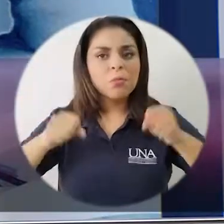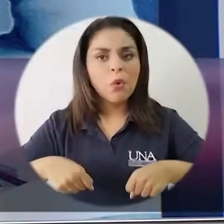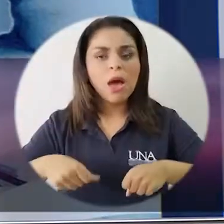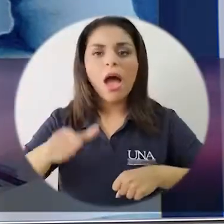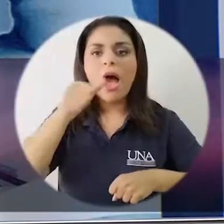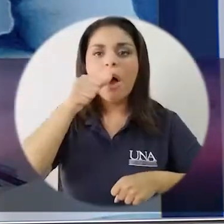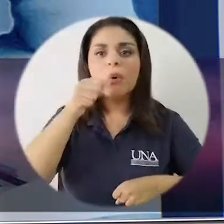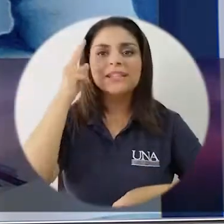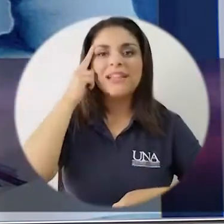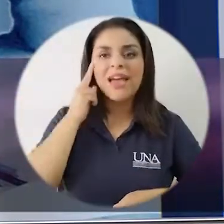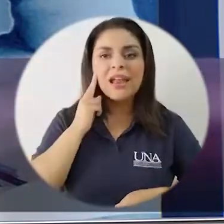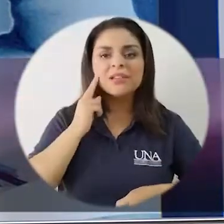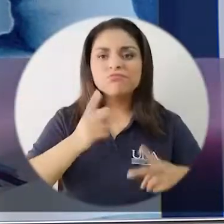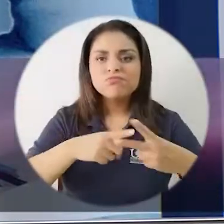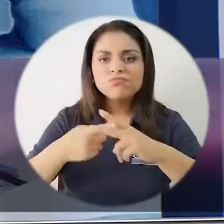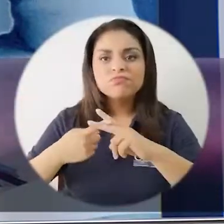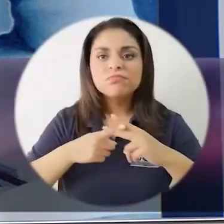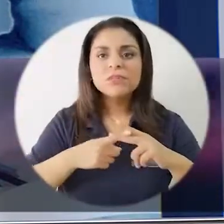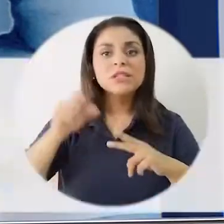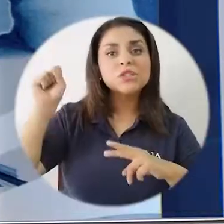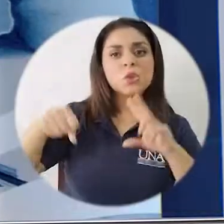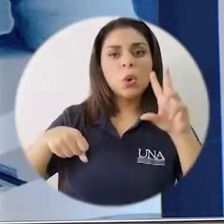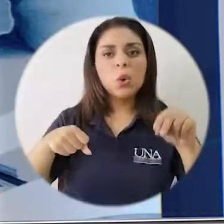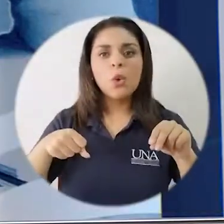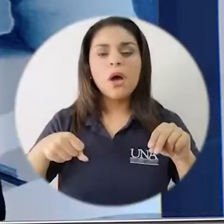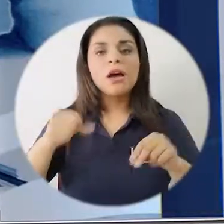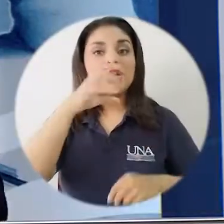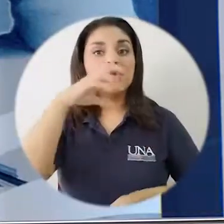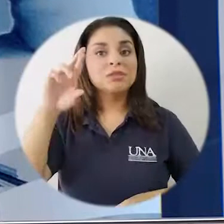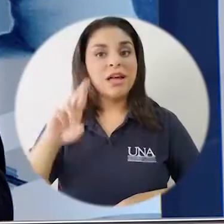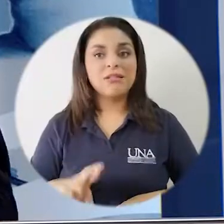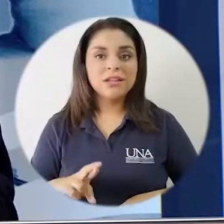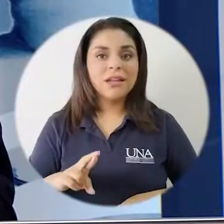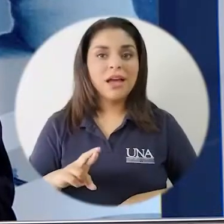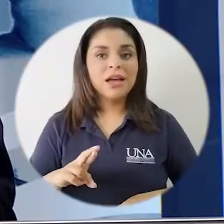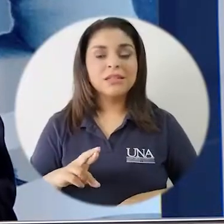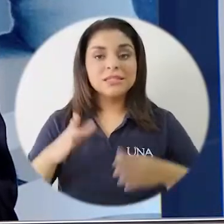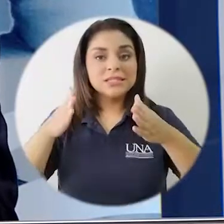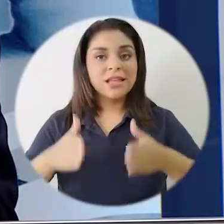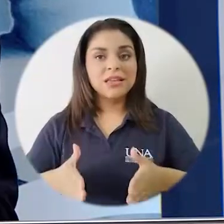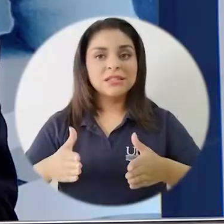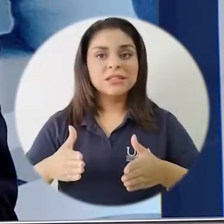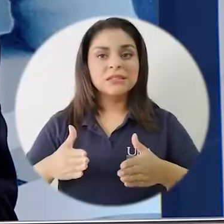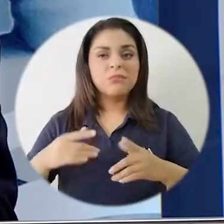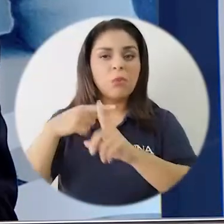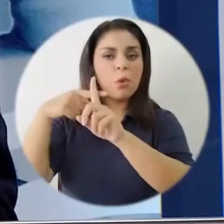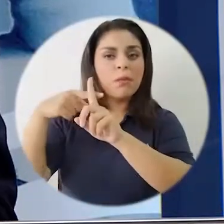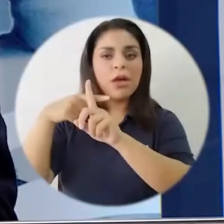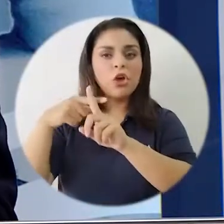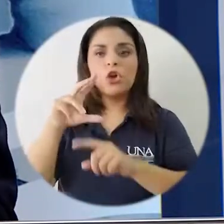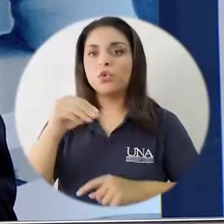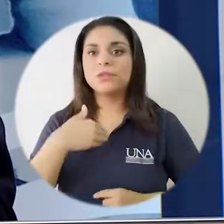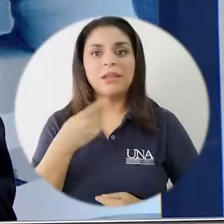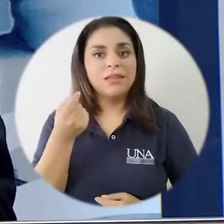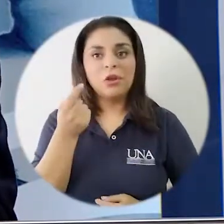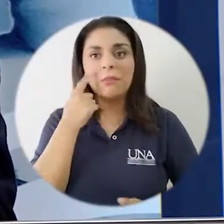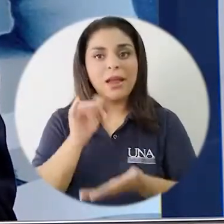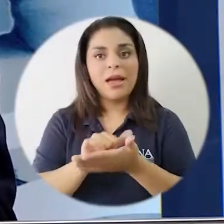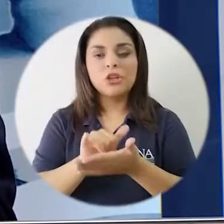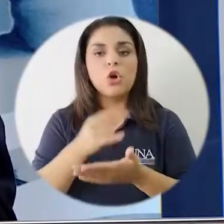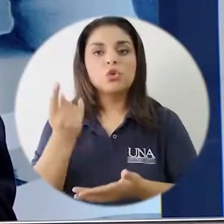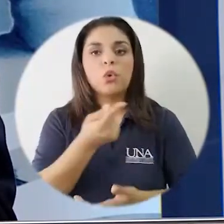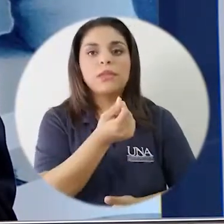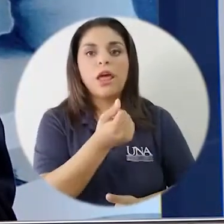deterioraron, podemos arreglar las aguas negras. ¿Tiene acceso? No, el costarricense promedio no está teniendo dinero para eso, está teniendo dinero